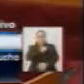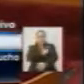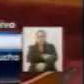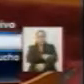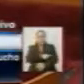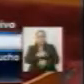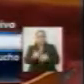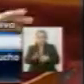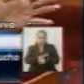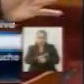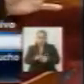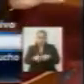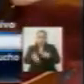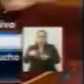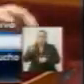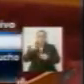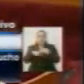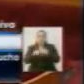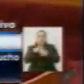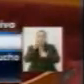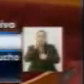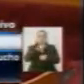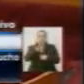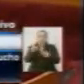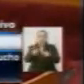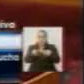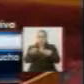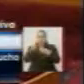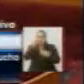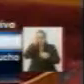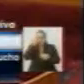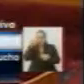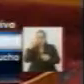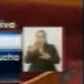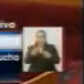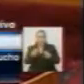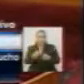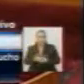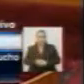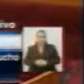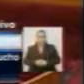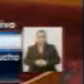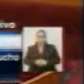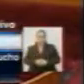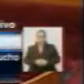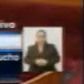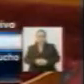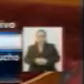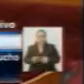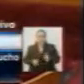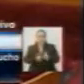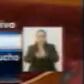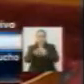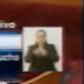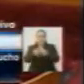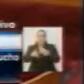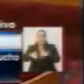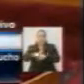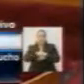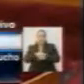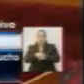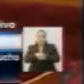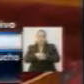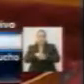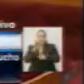suficiente de volver la mirada a esta zona olvidada históricamente y llevar a este territorio